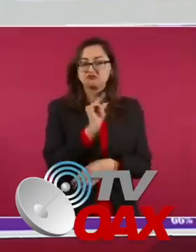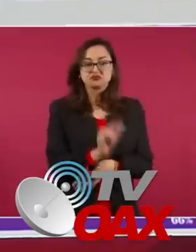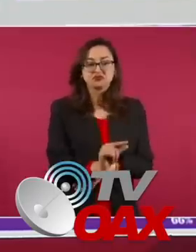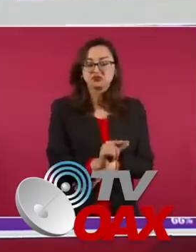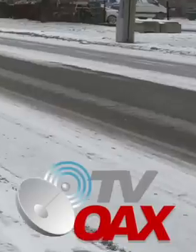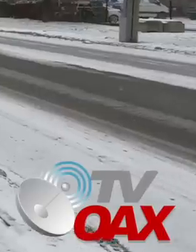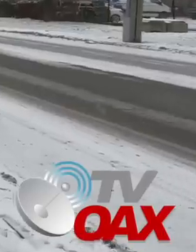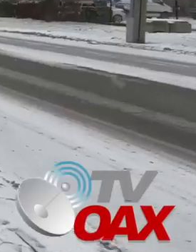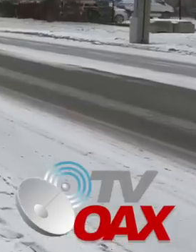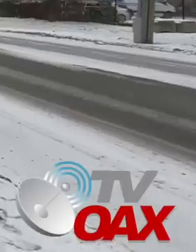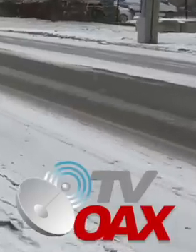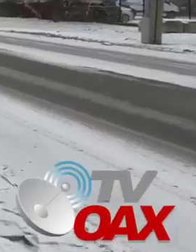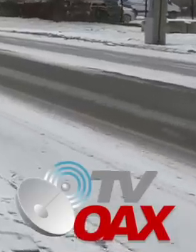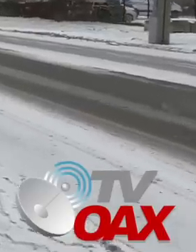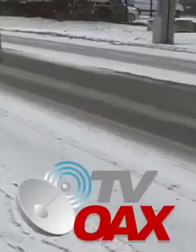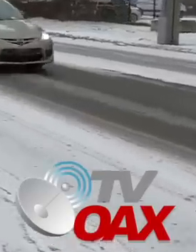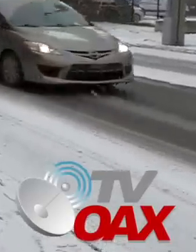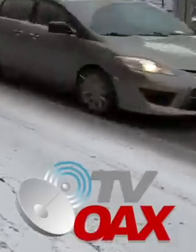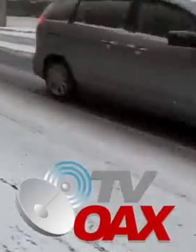porque además